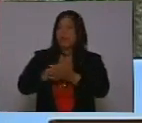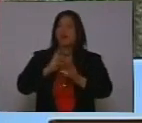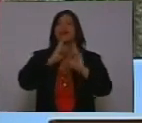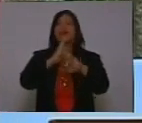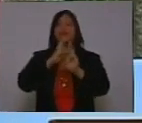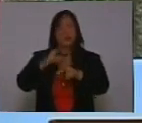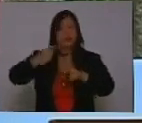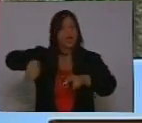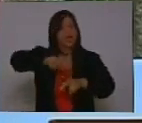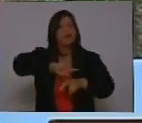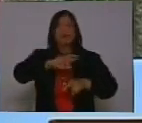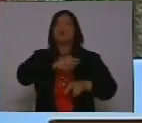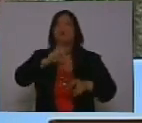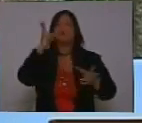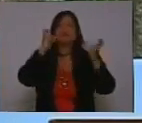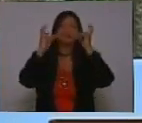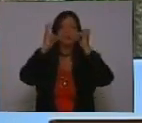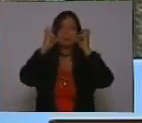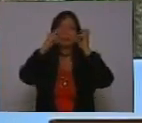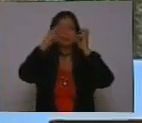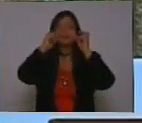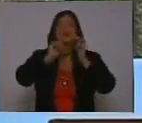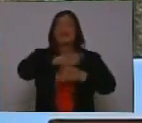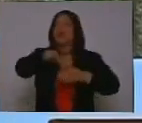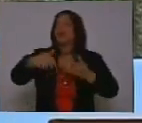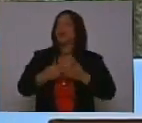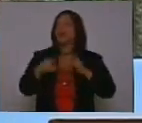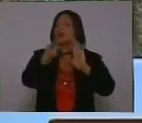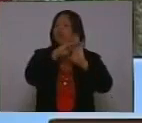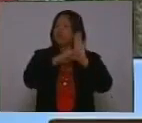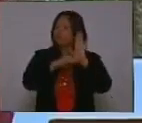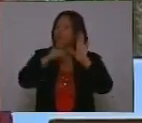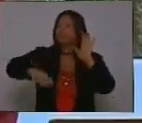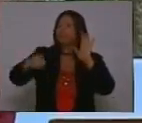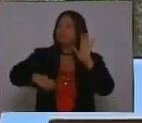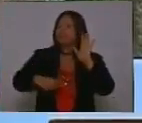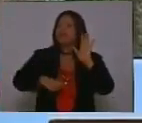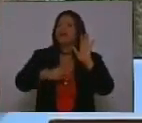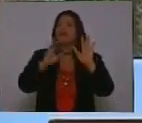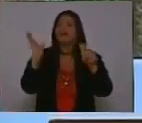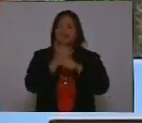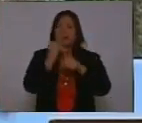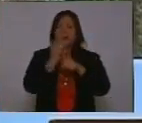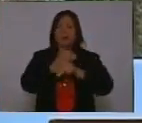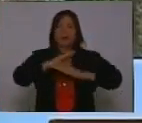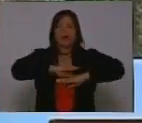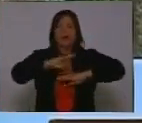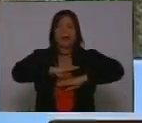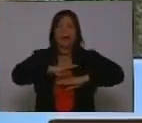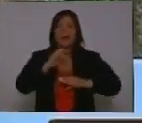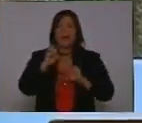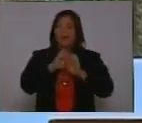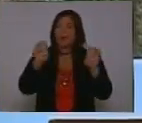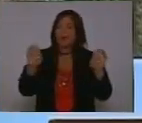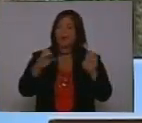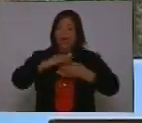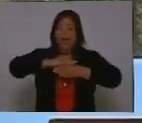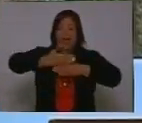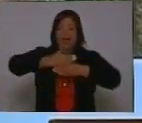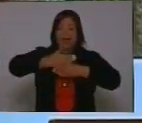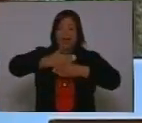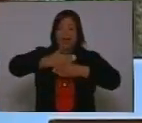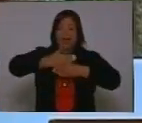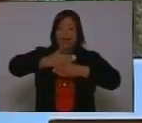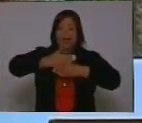este momento nos están escuchando. Y a todas esas reivindicaciones que hemos logrado en la educación, como las canaimas, la